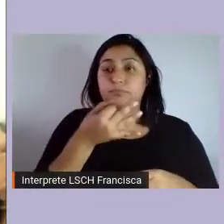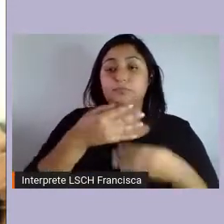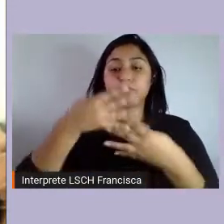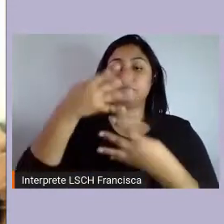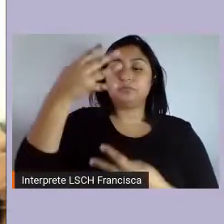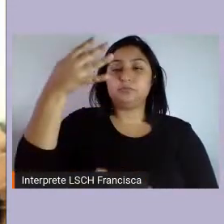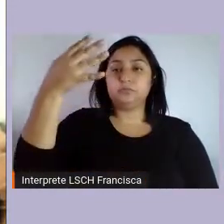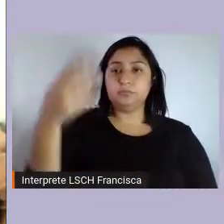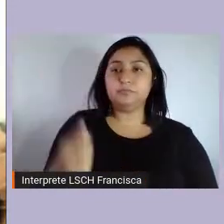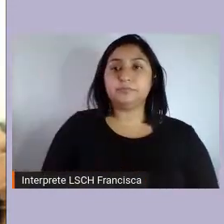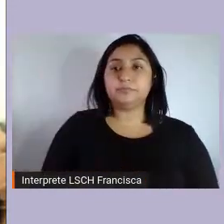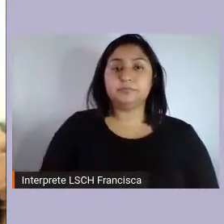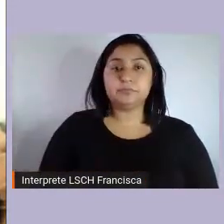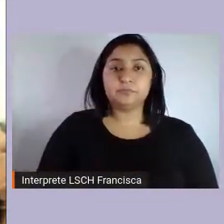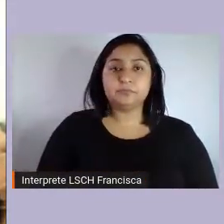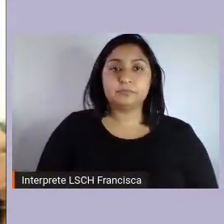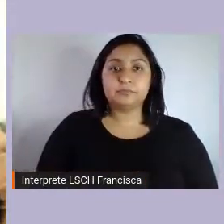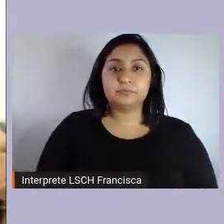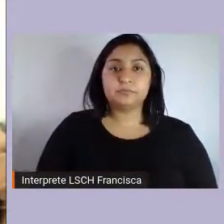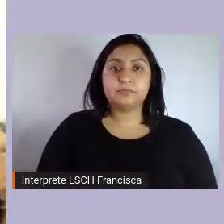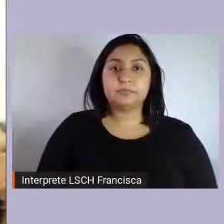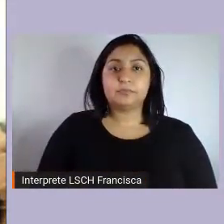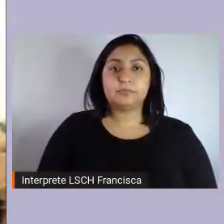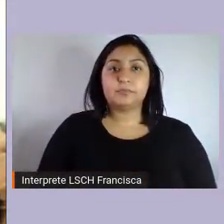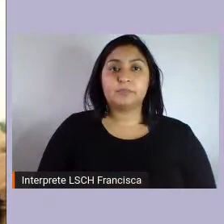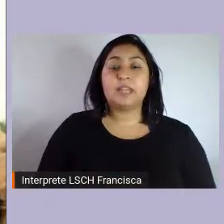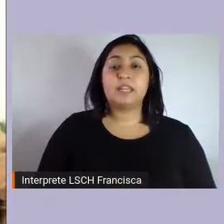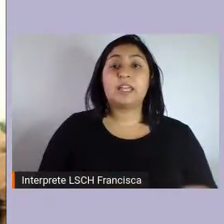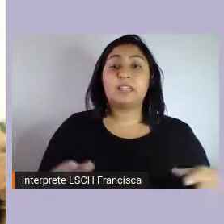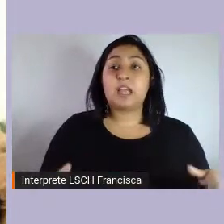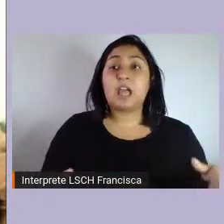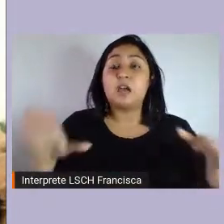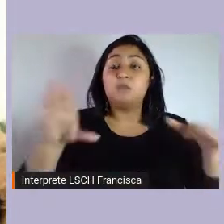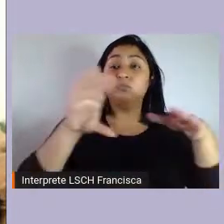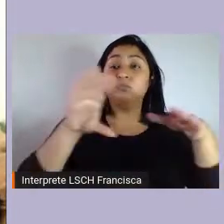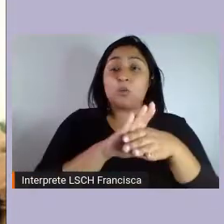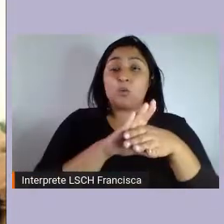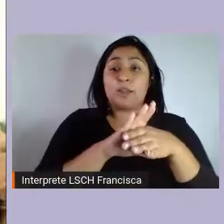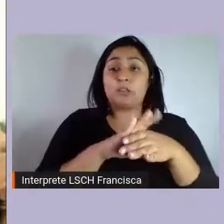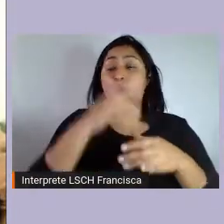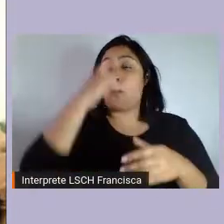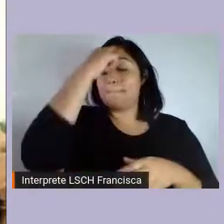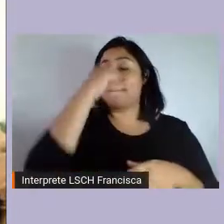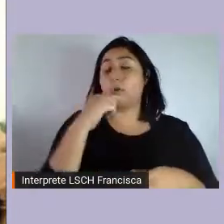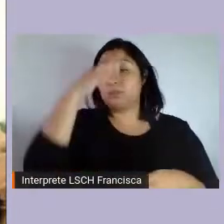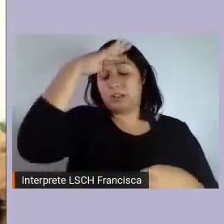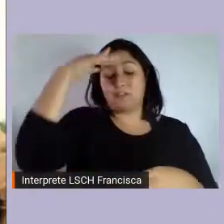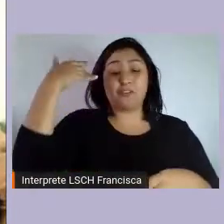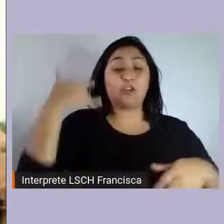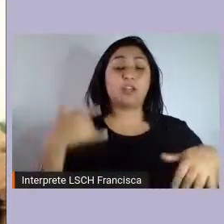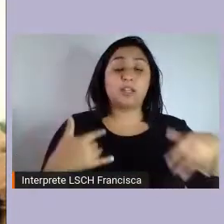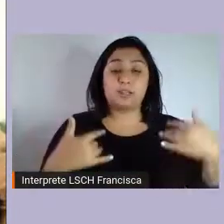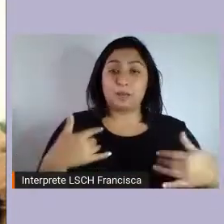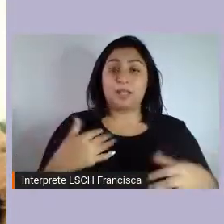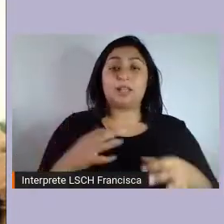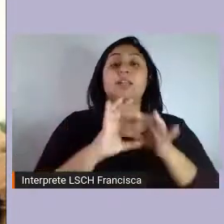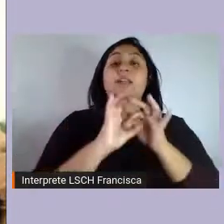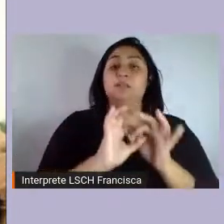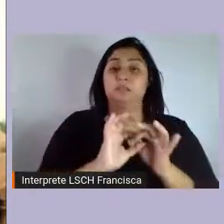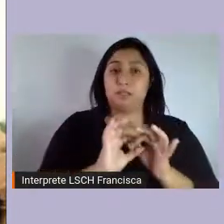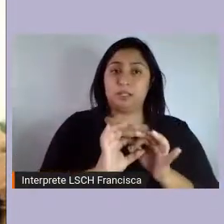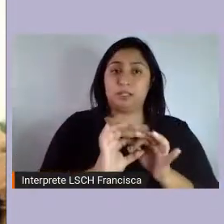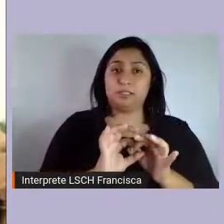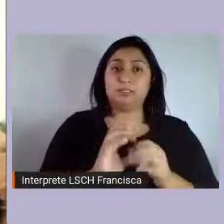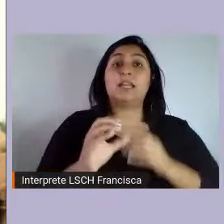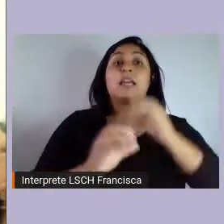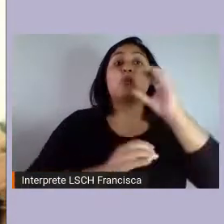En este encuentro que nos convoca el Museo Violeta Parra, a quien agradezco, y en un ciclo en los jardines